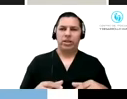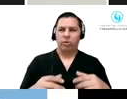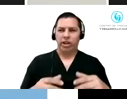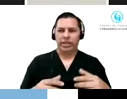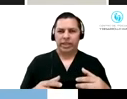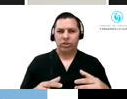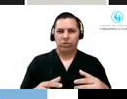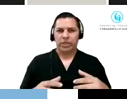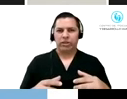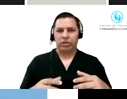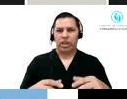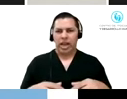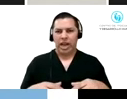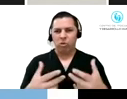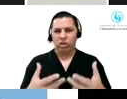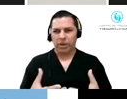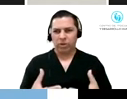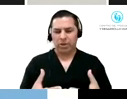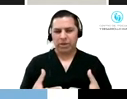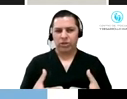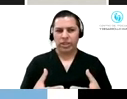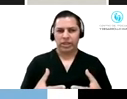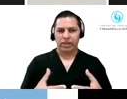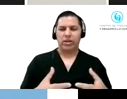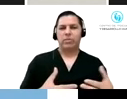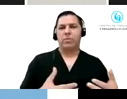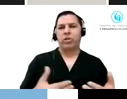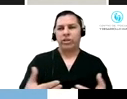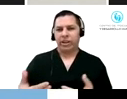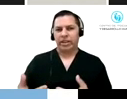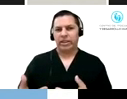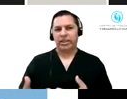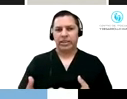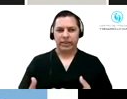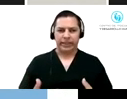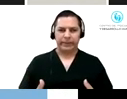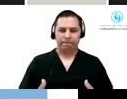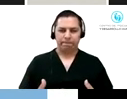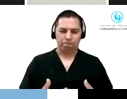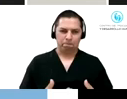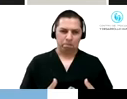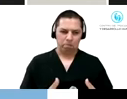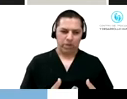hombres y mujeres pueden estar sometidos a múltiples opresiones por diferentes